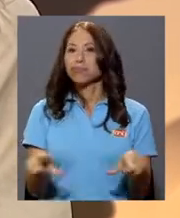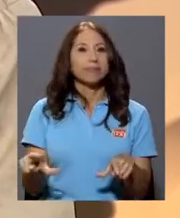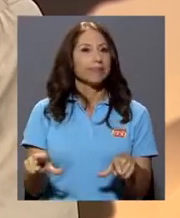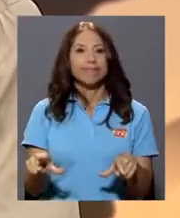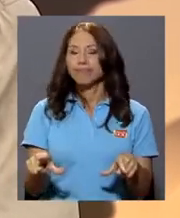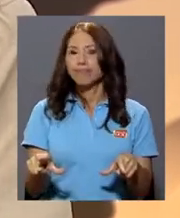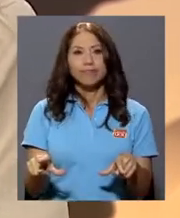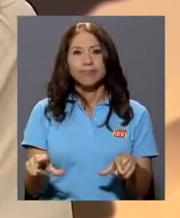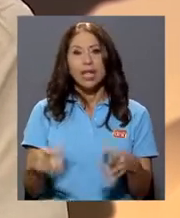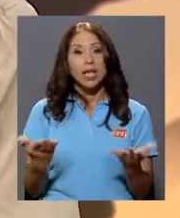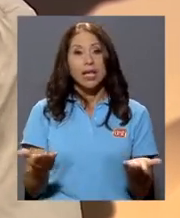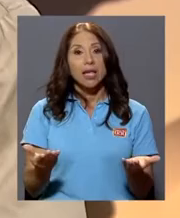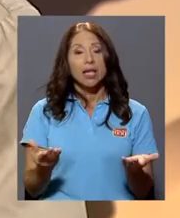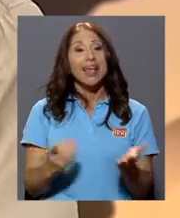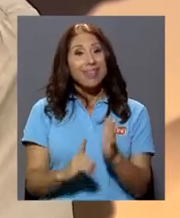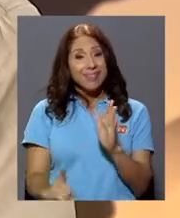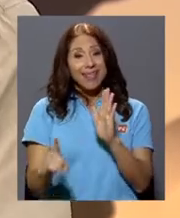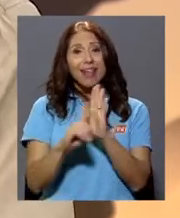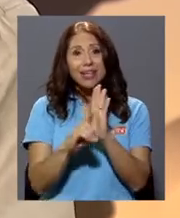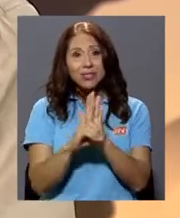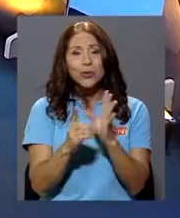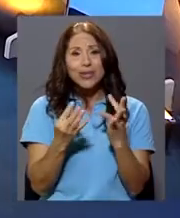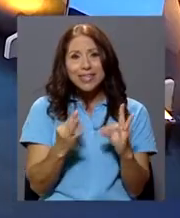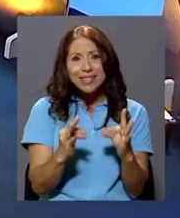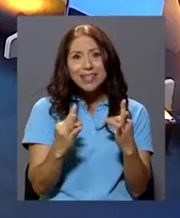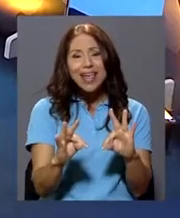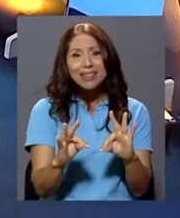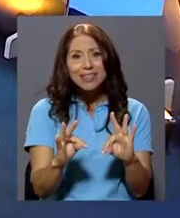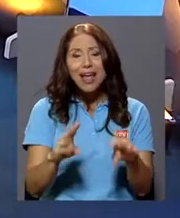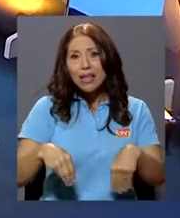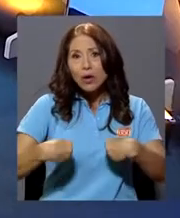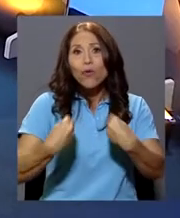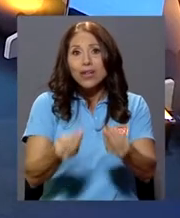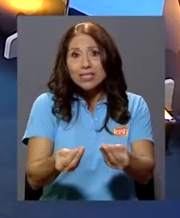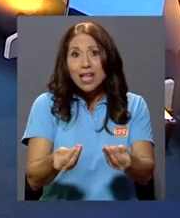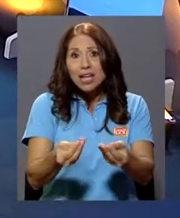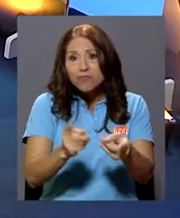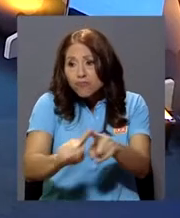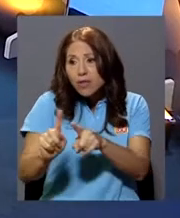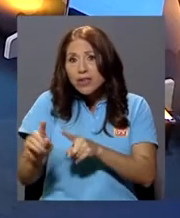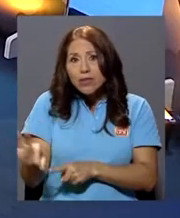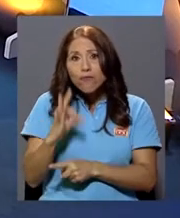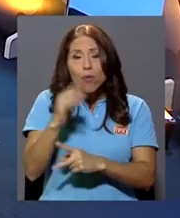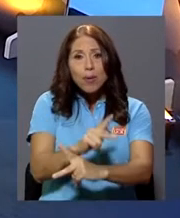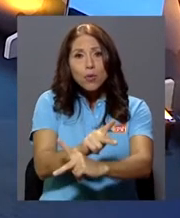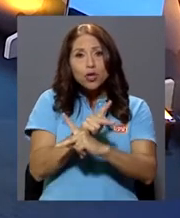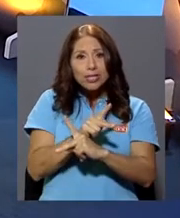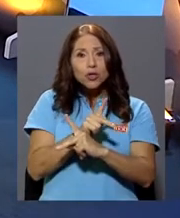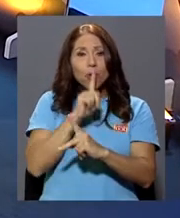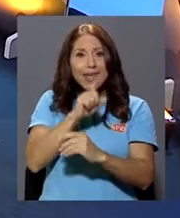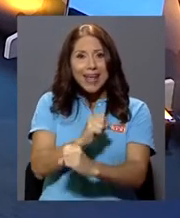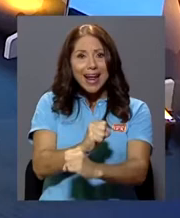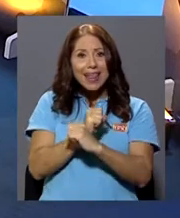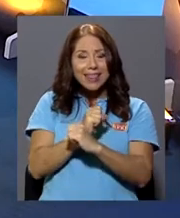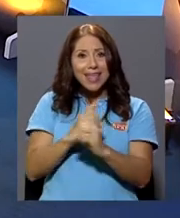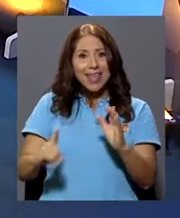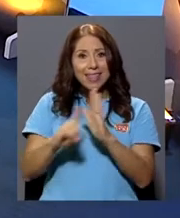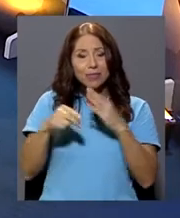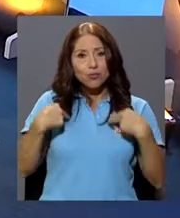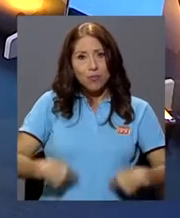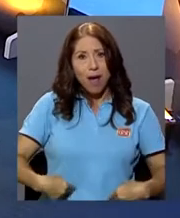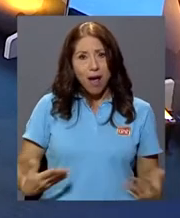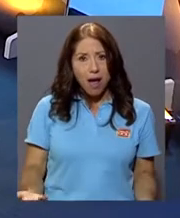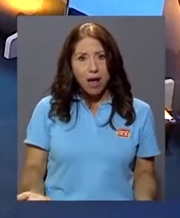Y el derecho ha intentado ofrecer mecanismos, y los tenemos, de protección y de garantía. En el marco, como